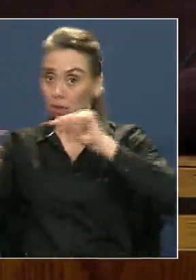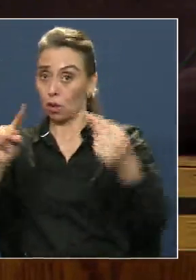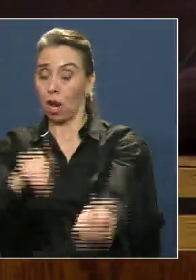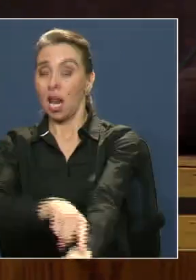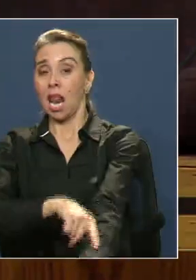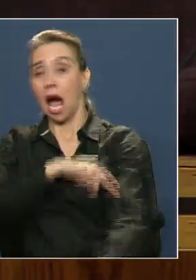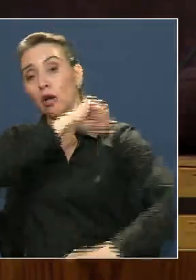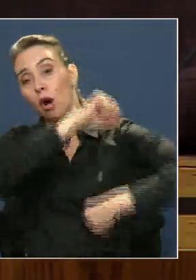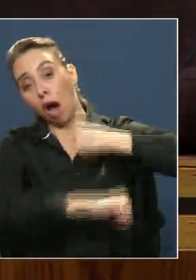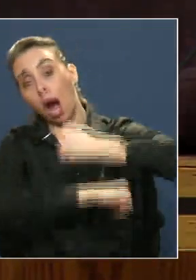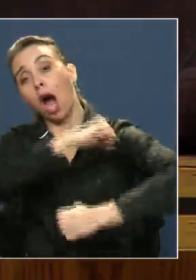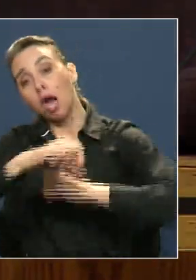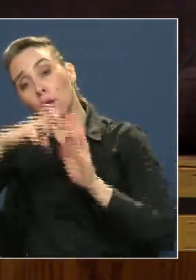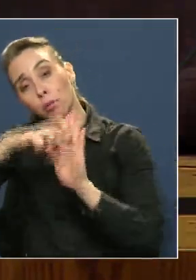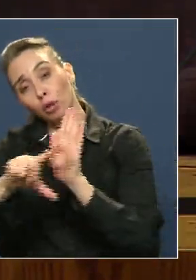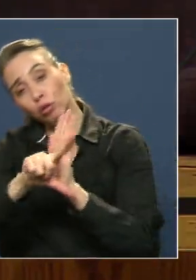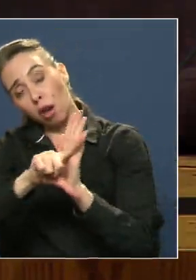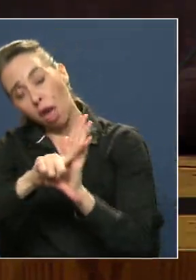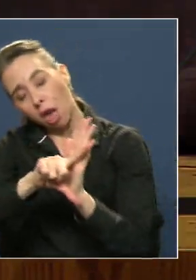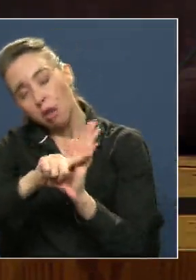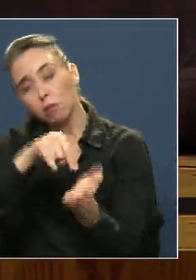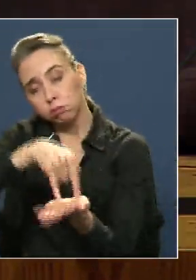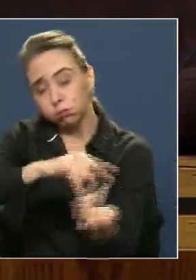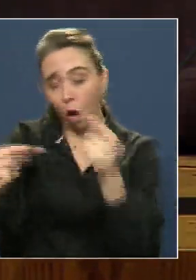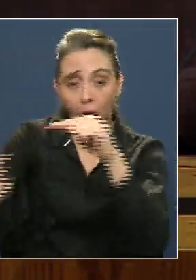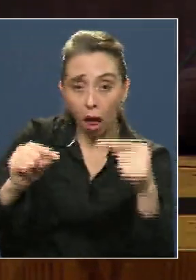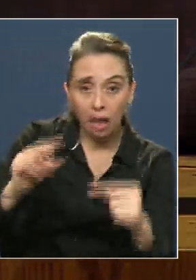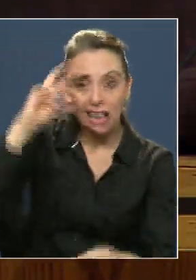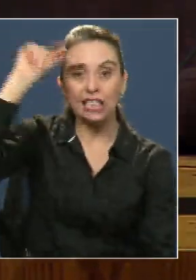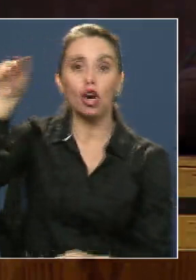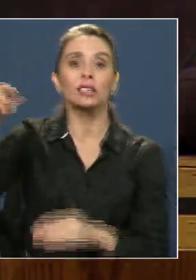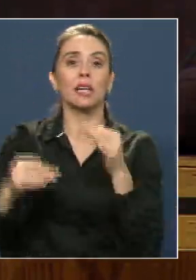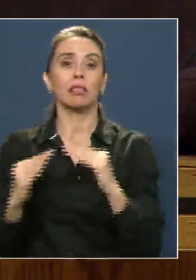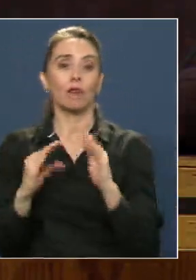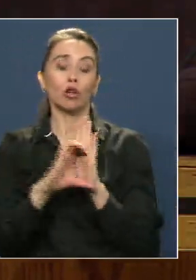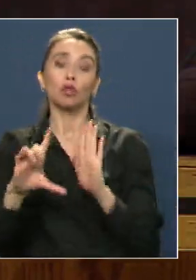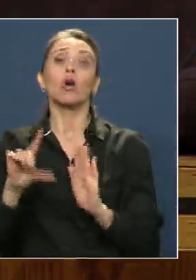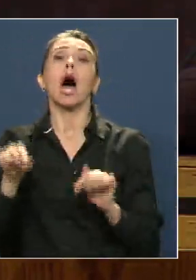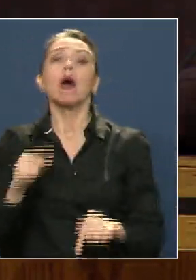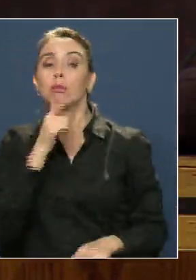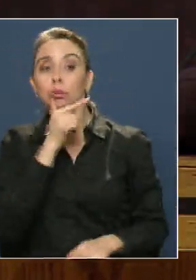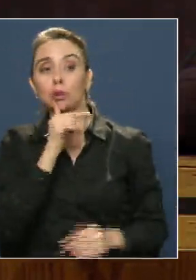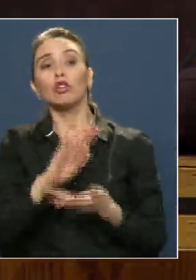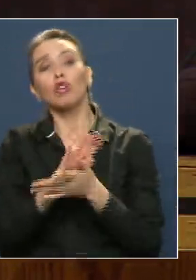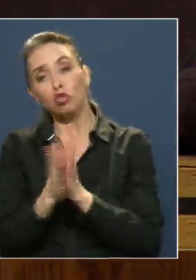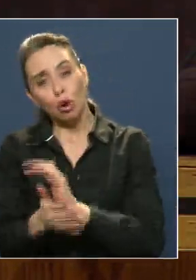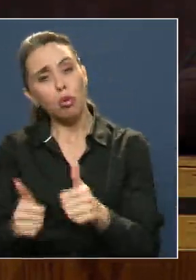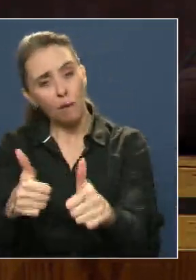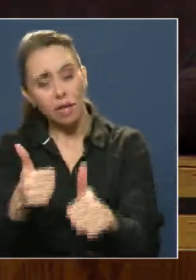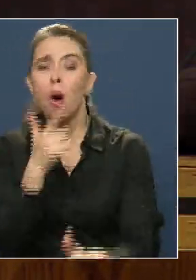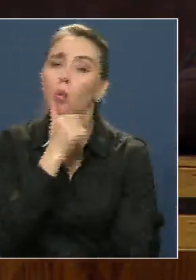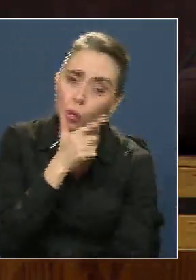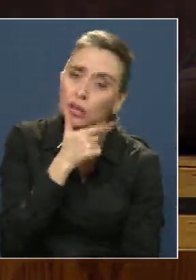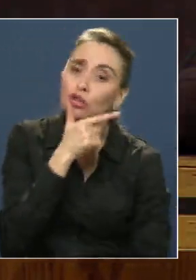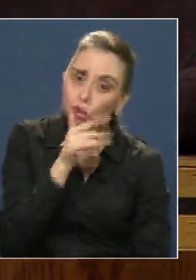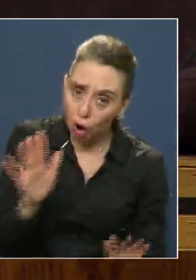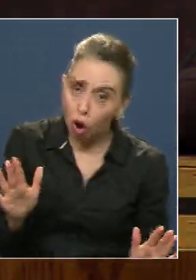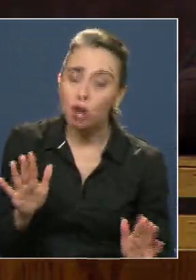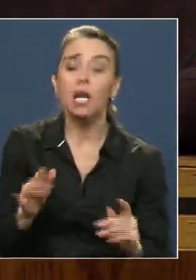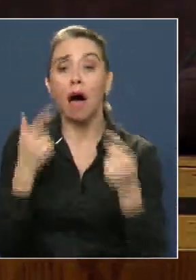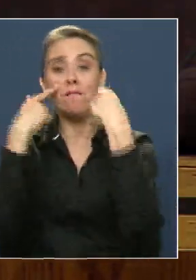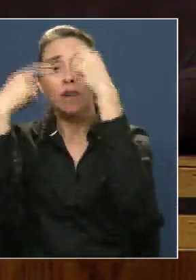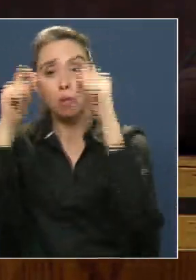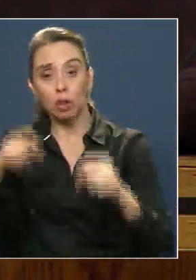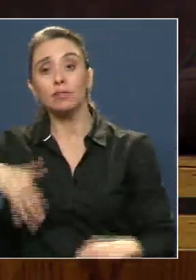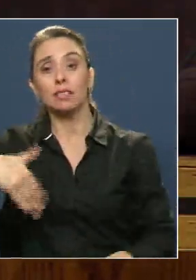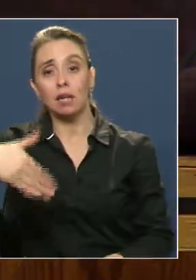de un par de años hasta que llegamos a este tribunal. Hoy día se cuestiona, está bien, todo se puede cuestionar y lo revisaremos en